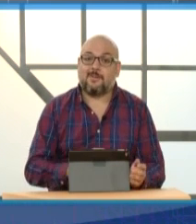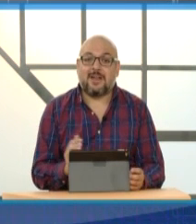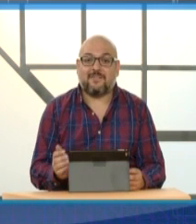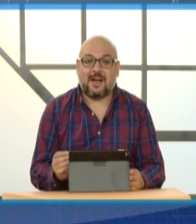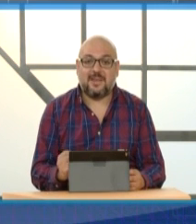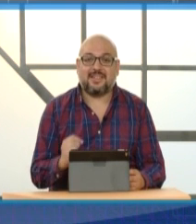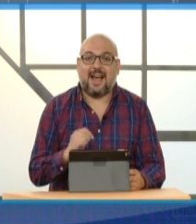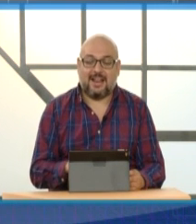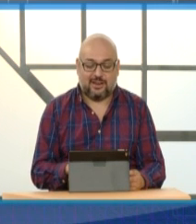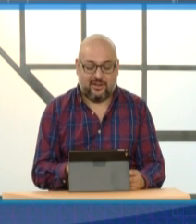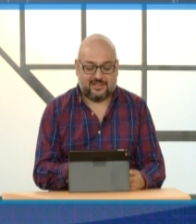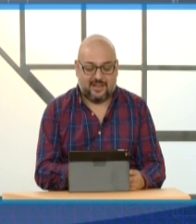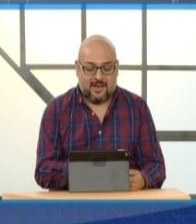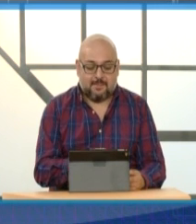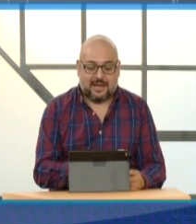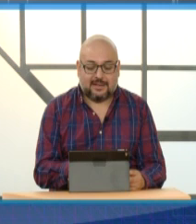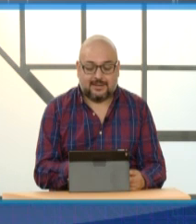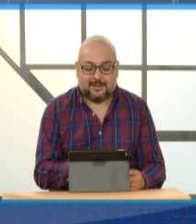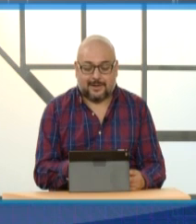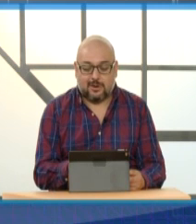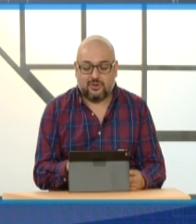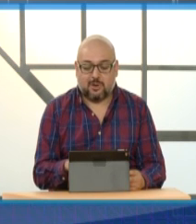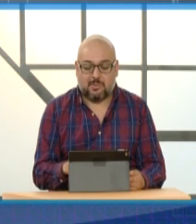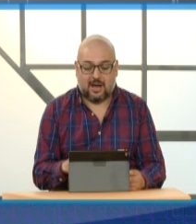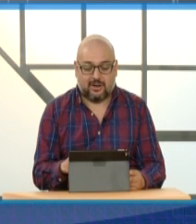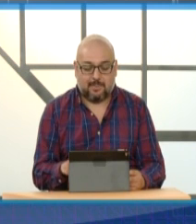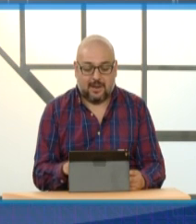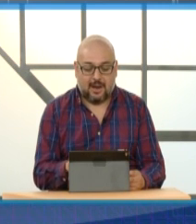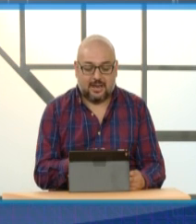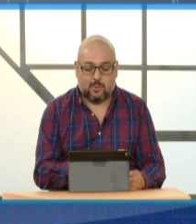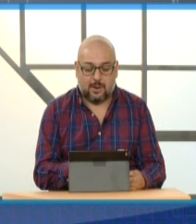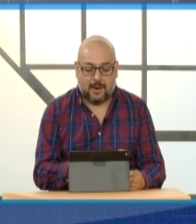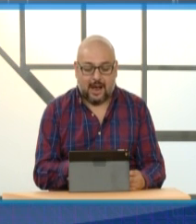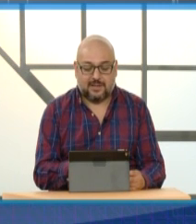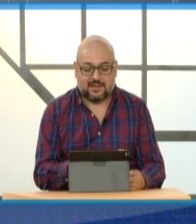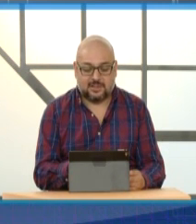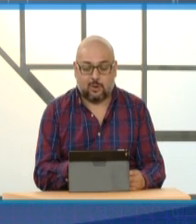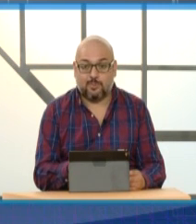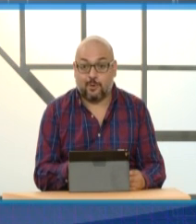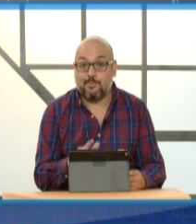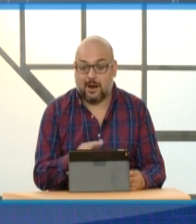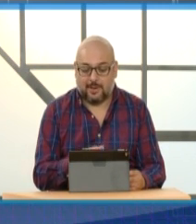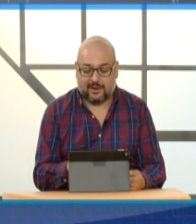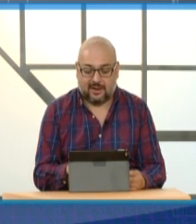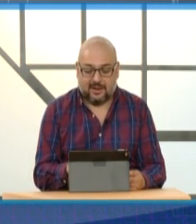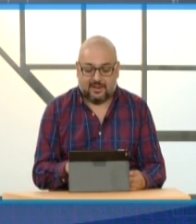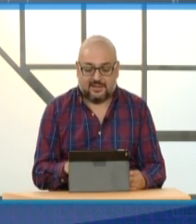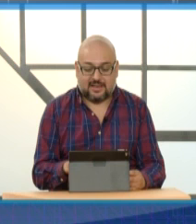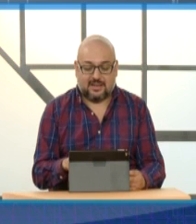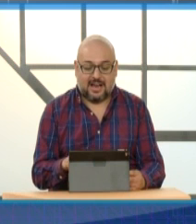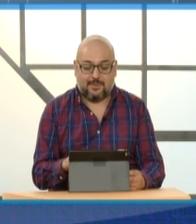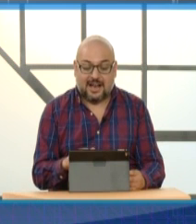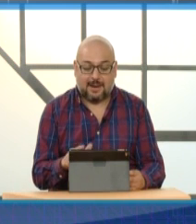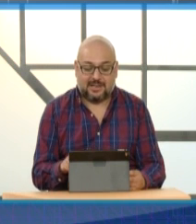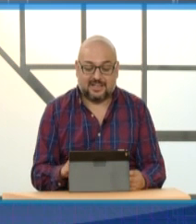finalmente, gráficamente, alguien lo dice, Miguel del Cel renuncia como embajador de Panamá y vuelve a Midachi por un palo verde. Dice,